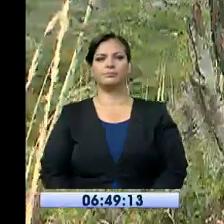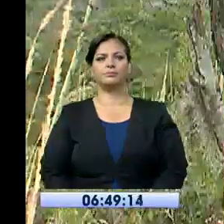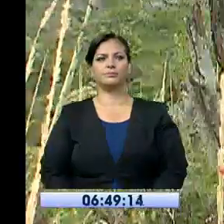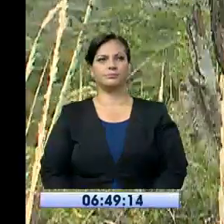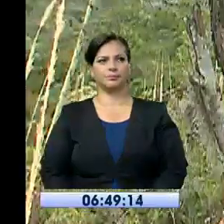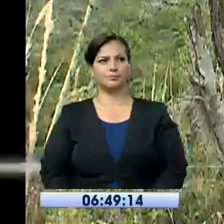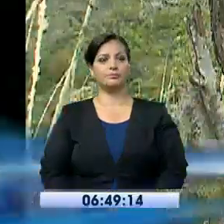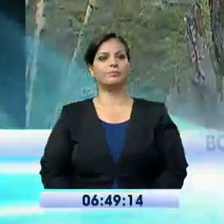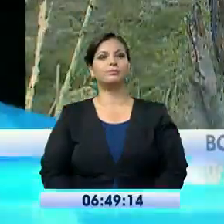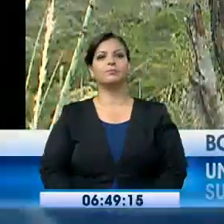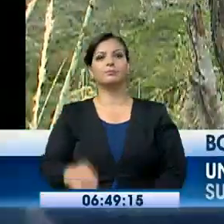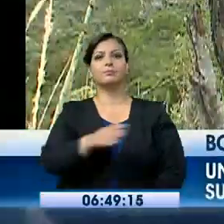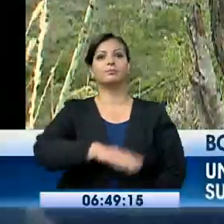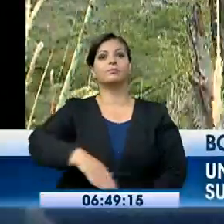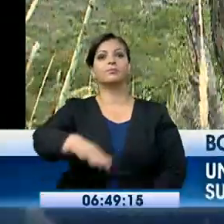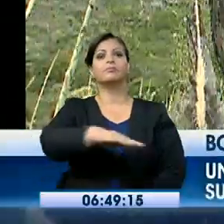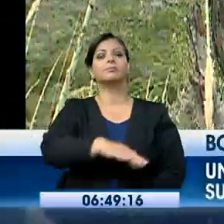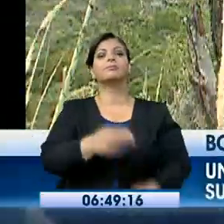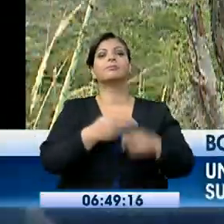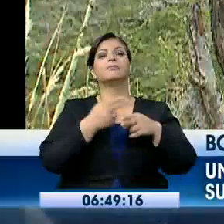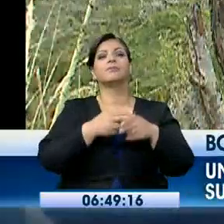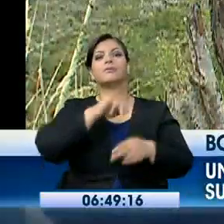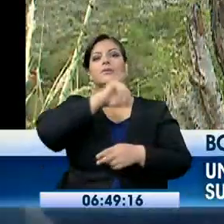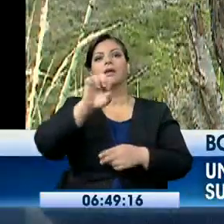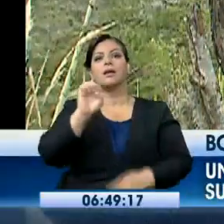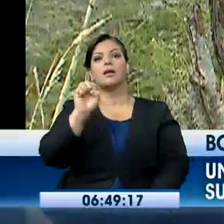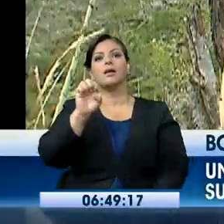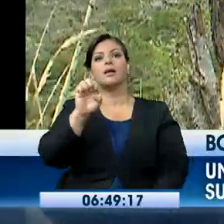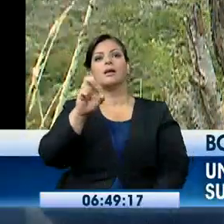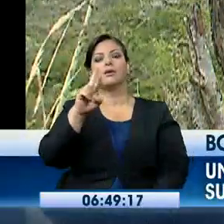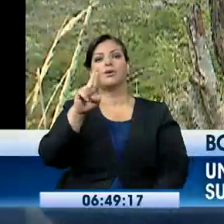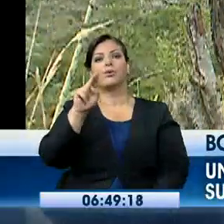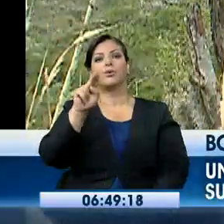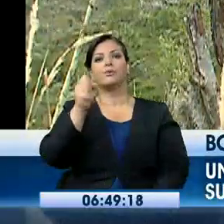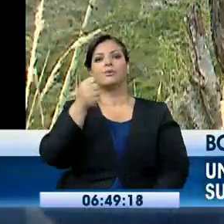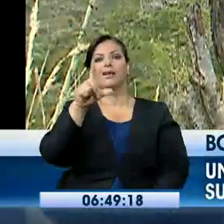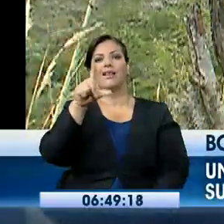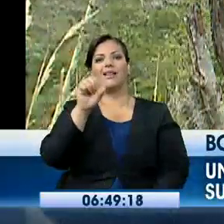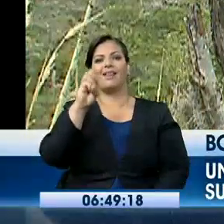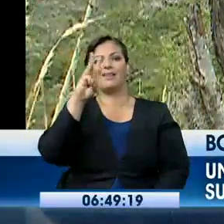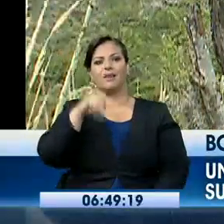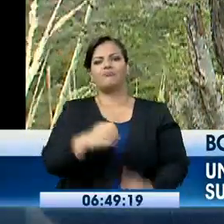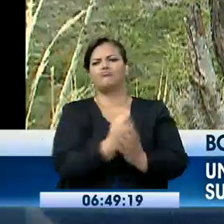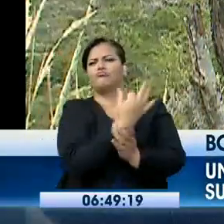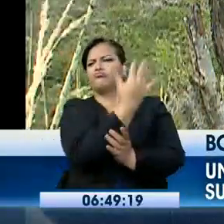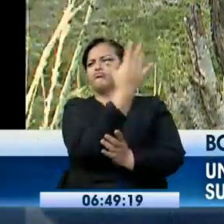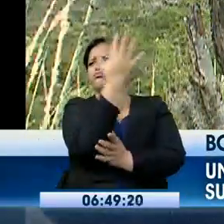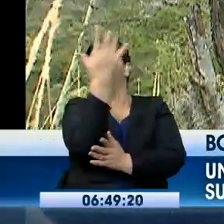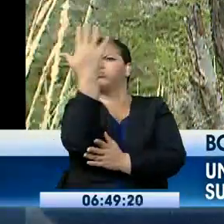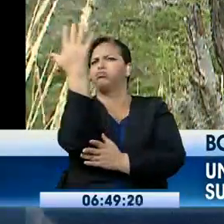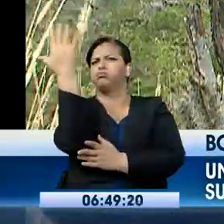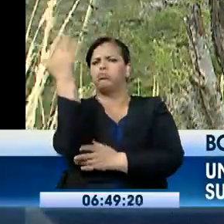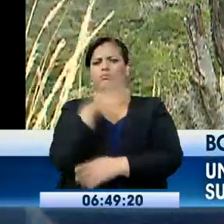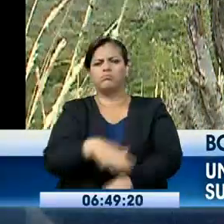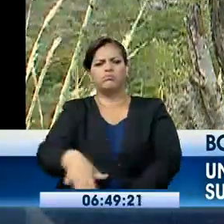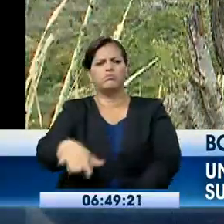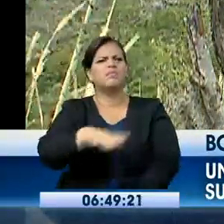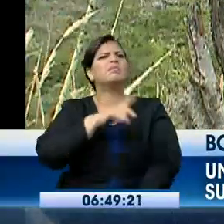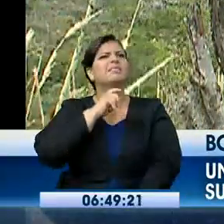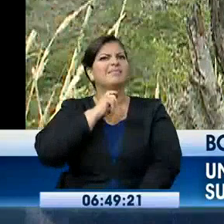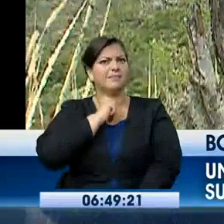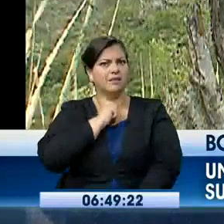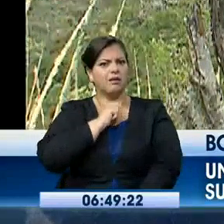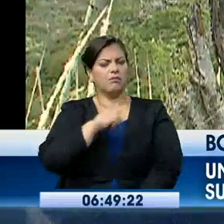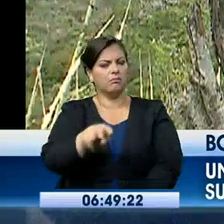El Bosque Protector Jerusalén tiene 1.100 hectáreas de bosque seco. En cada uno de los senderos encontramos variedad de flora y fauna para